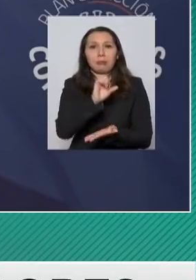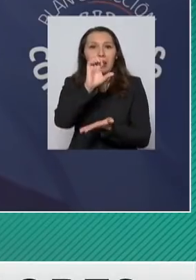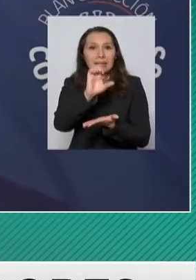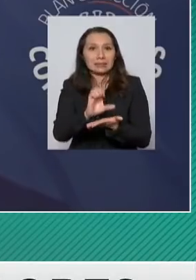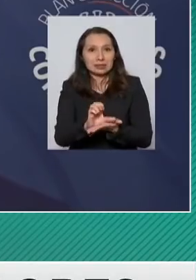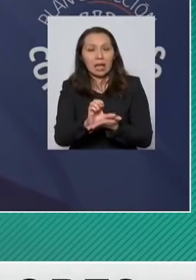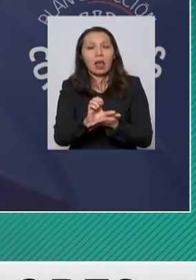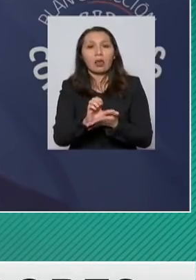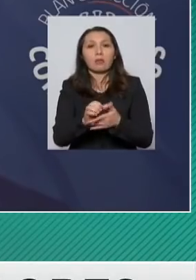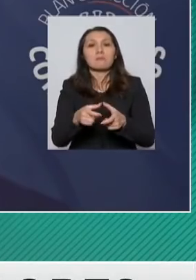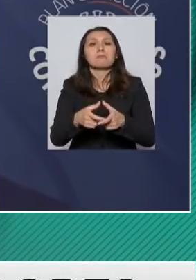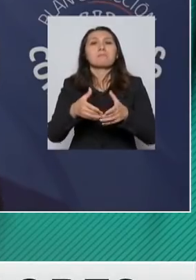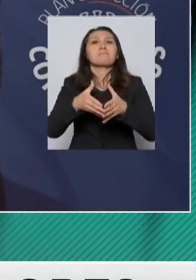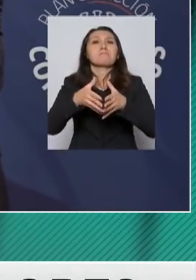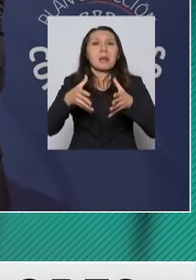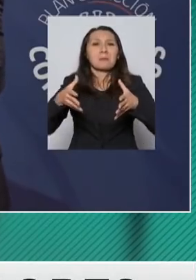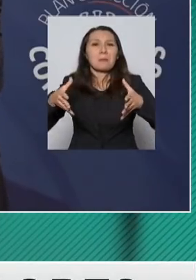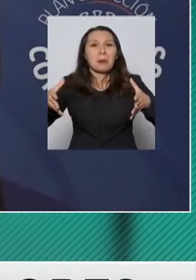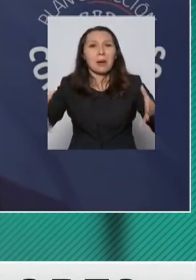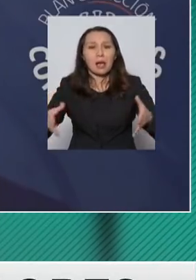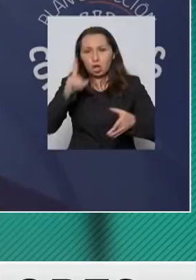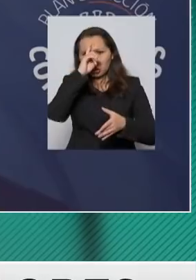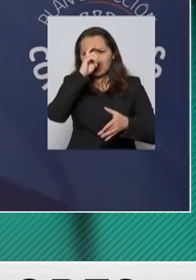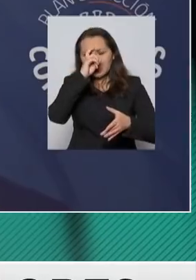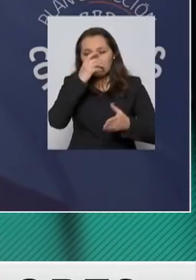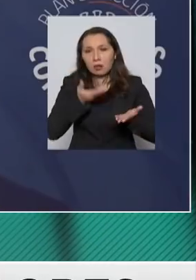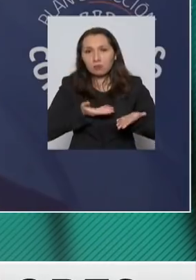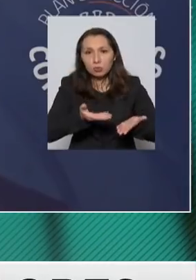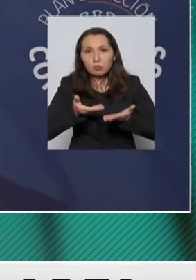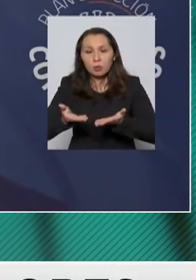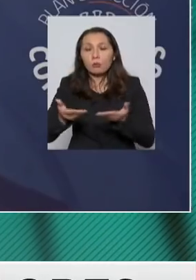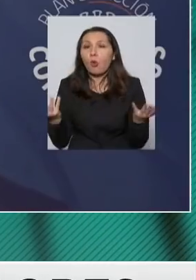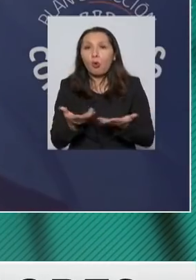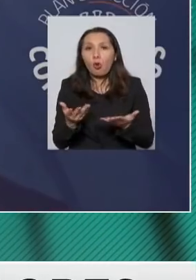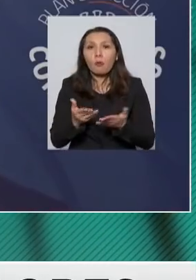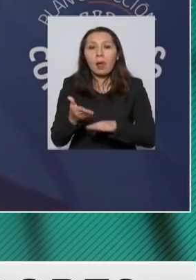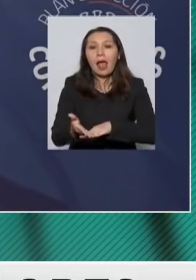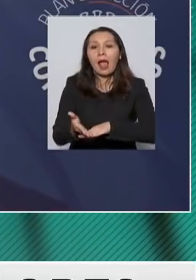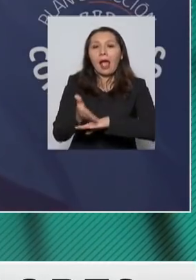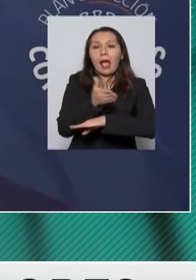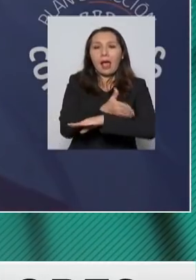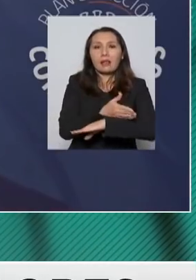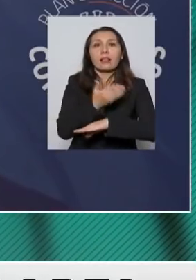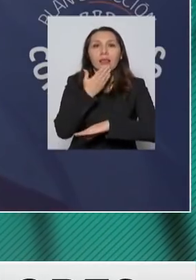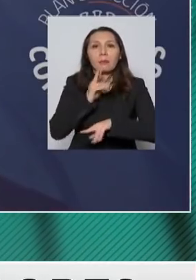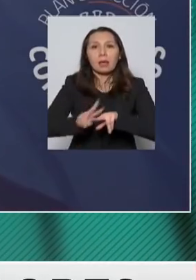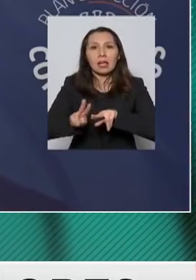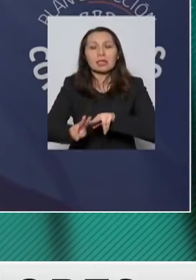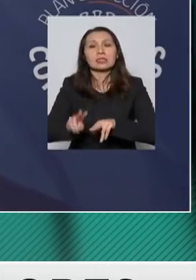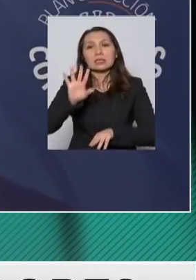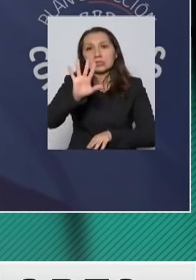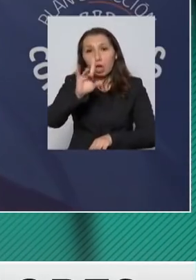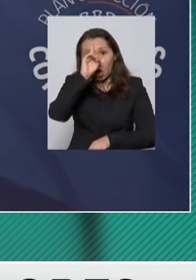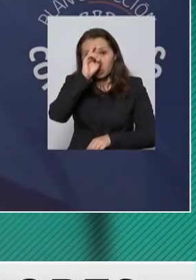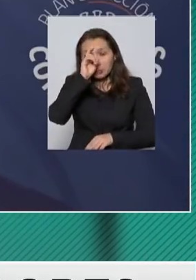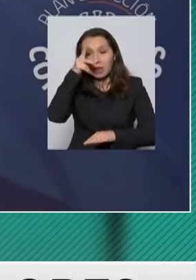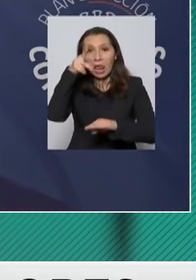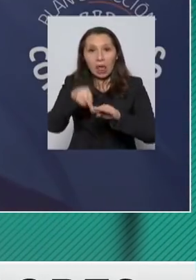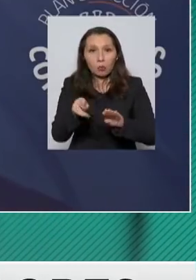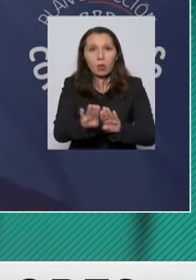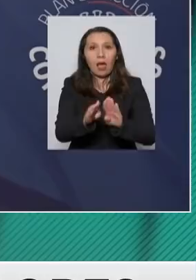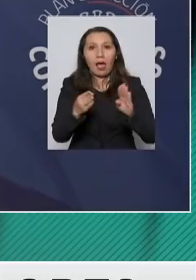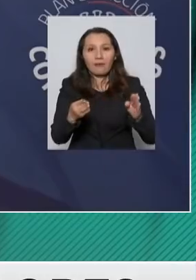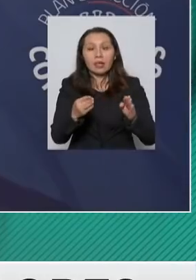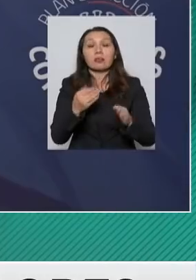Estado, aumentando nuestra capacidad hospitalaria por medio del adelantamiento de 5 hospitales, a través